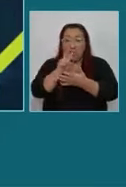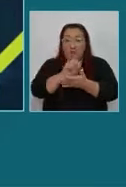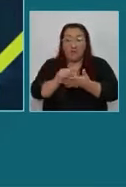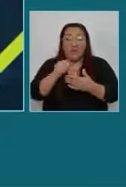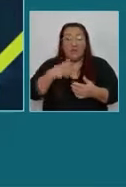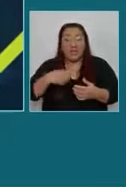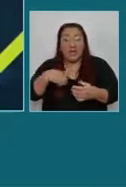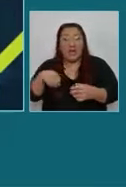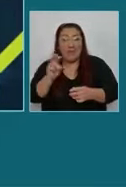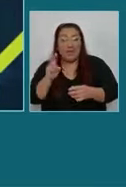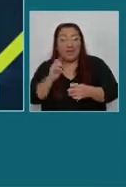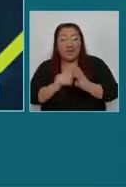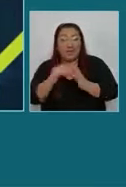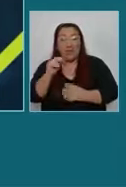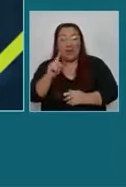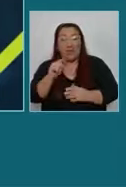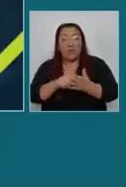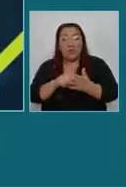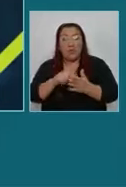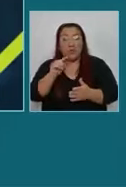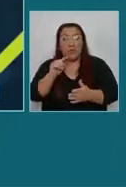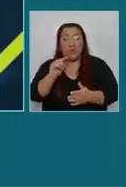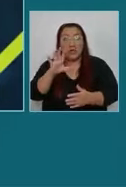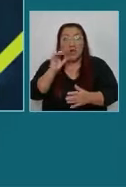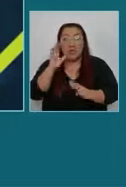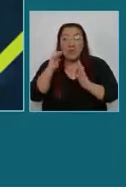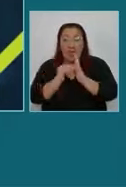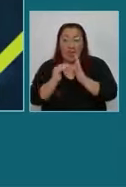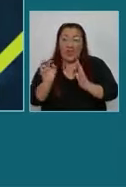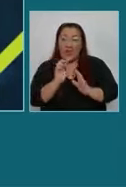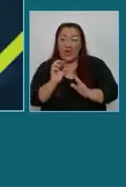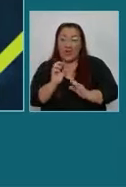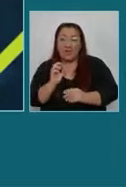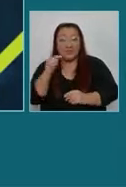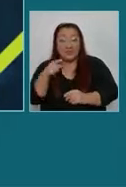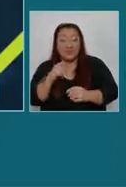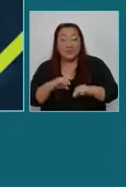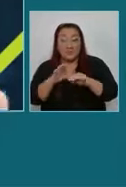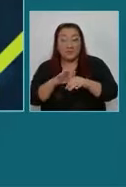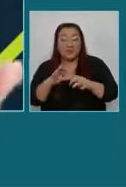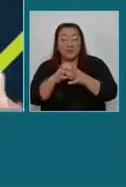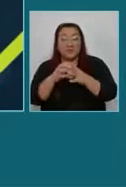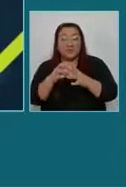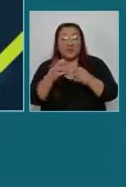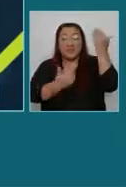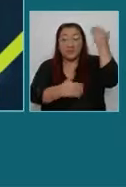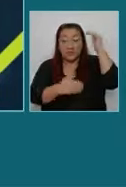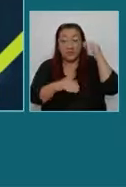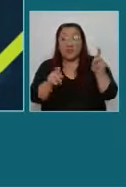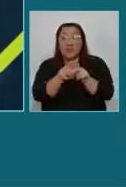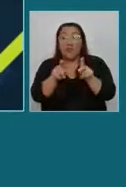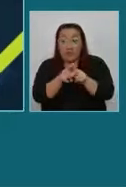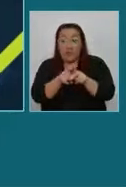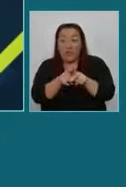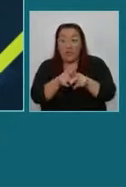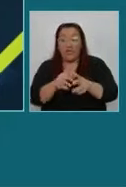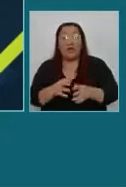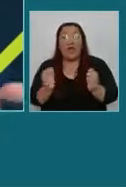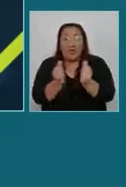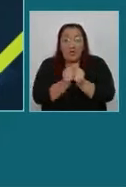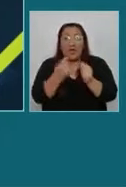Manzana Verde el año pasado levantó $1.5 millones. Esta startup piurana en su ronda seed con Matter Scale, la